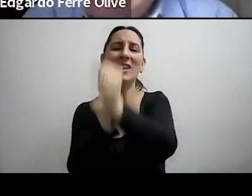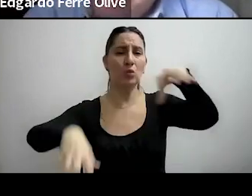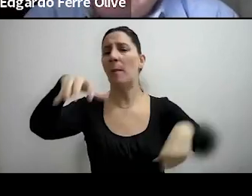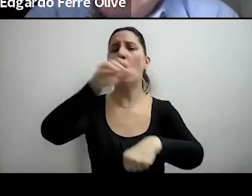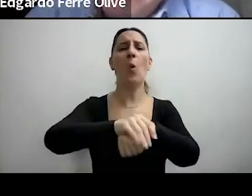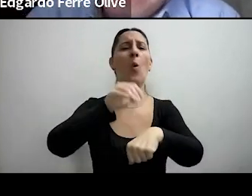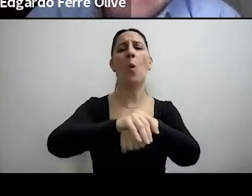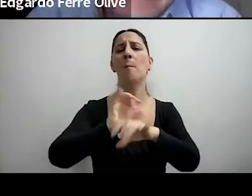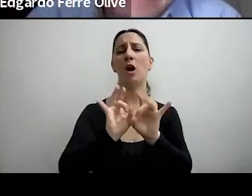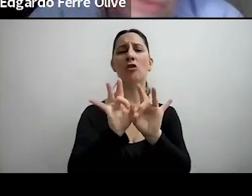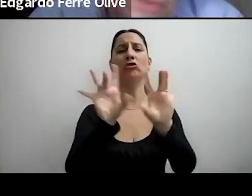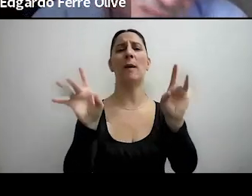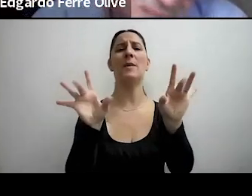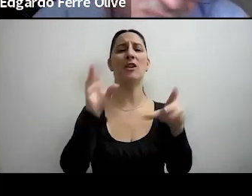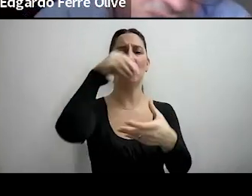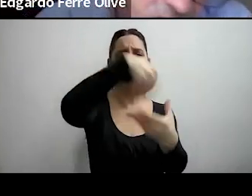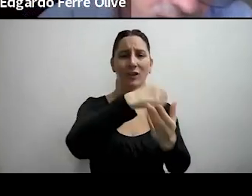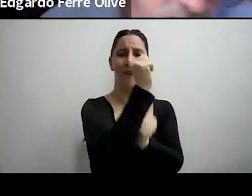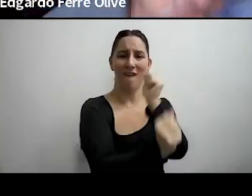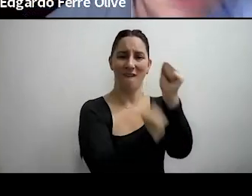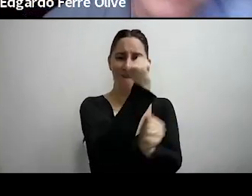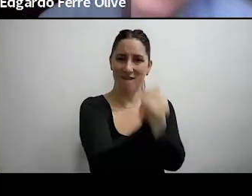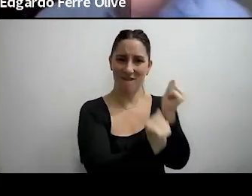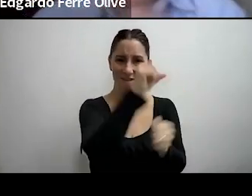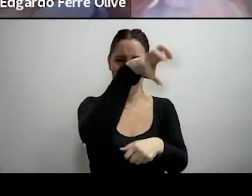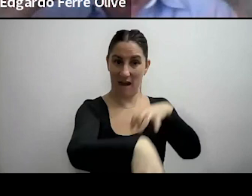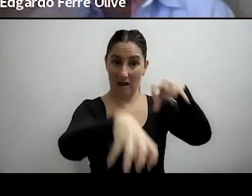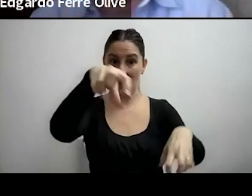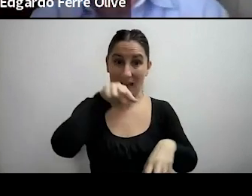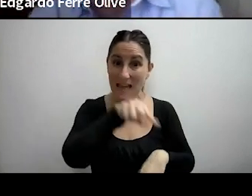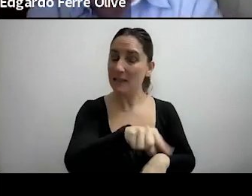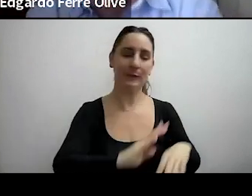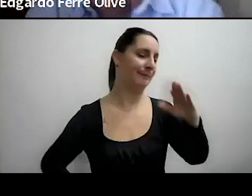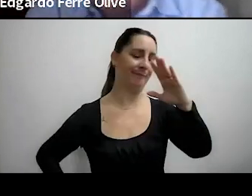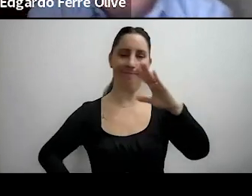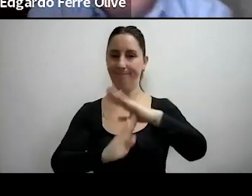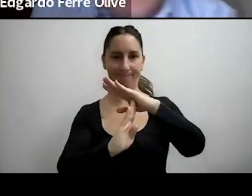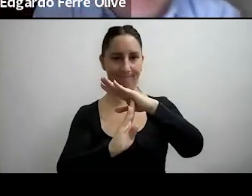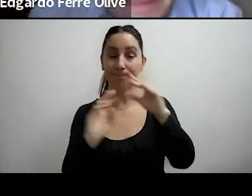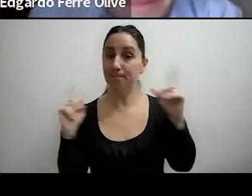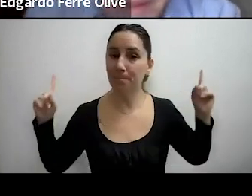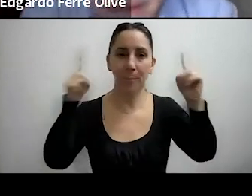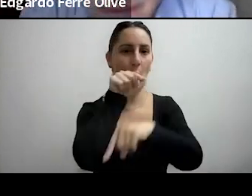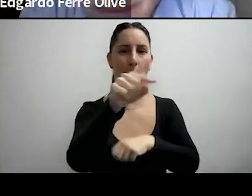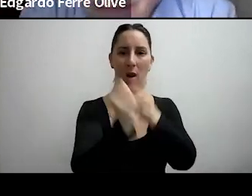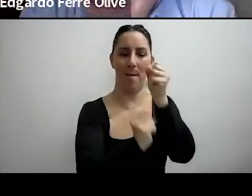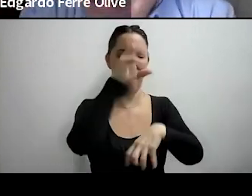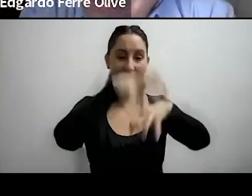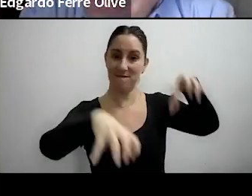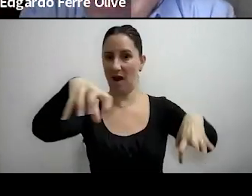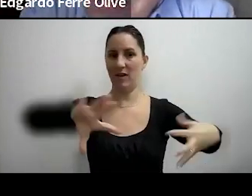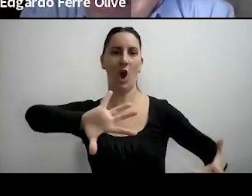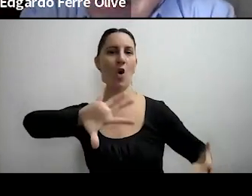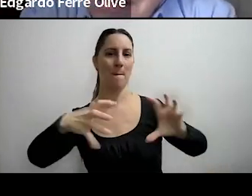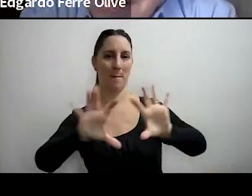que se produce en las fábricas. Entonces, esa actividad industrial es uno de los elementos principales como problema ambiental que establece